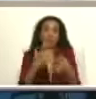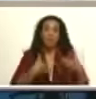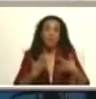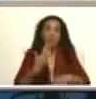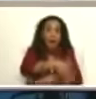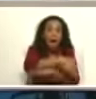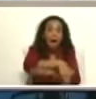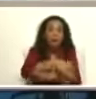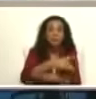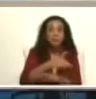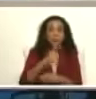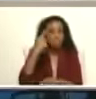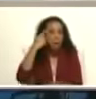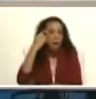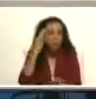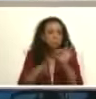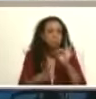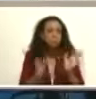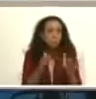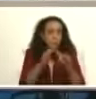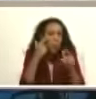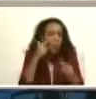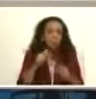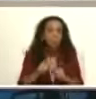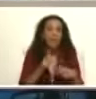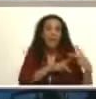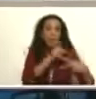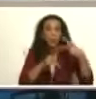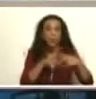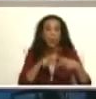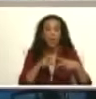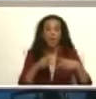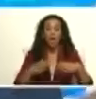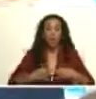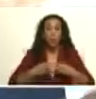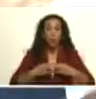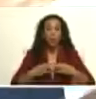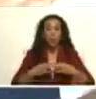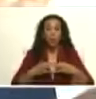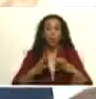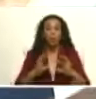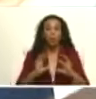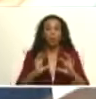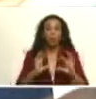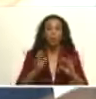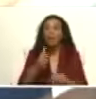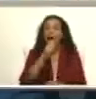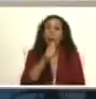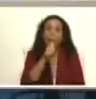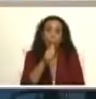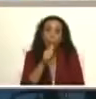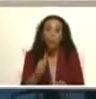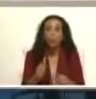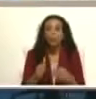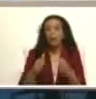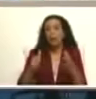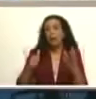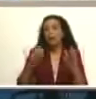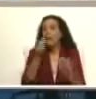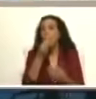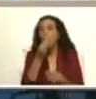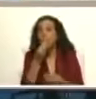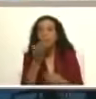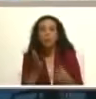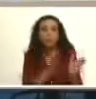va a ser mejor. La producción manufacturera de alimentos y bebidas ha seguido mostrando signos